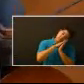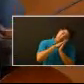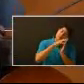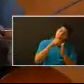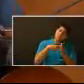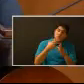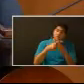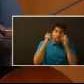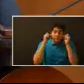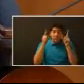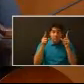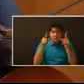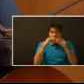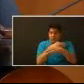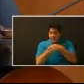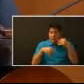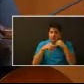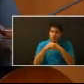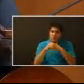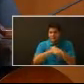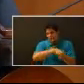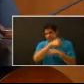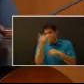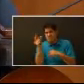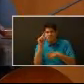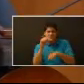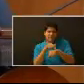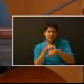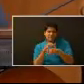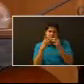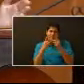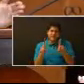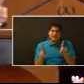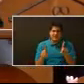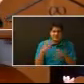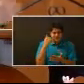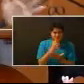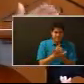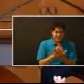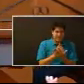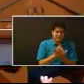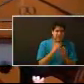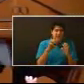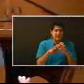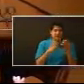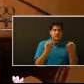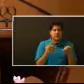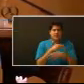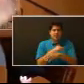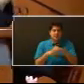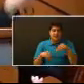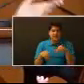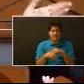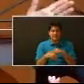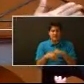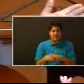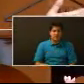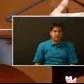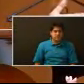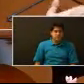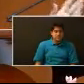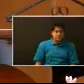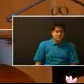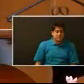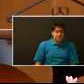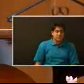otra etapa, ese es otro momento que está viviendo. ¿Amén? Entonces cambiar,